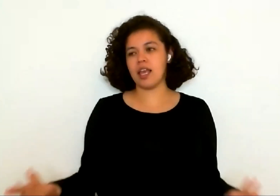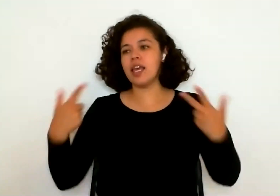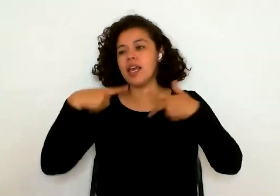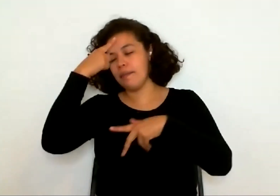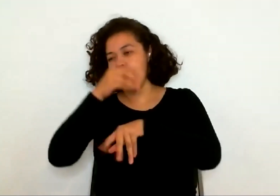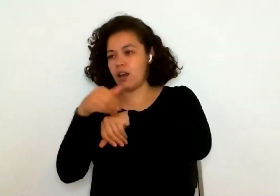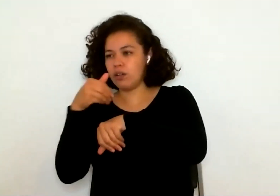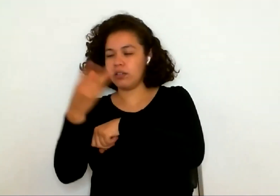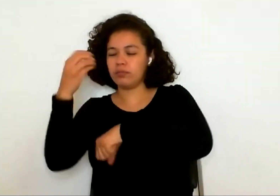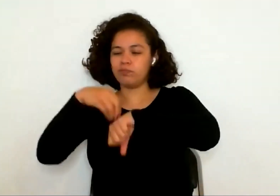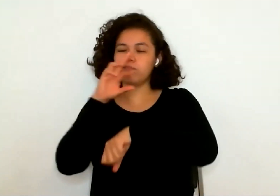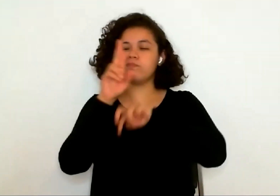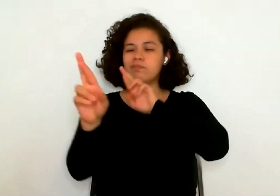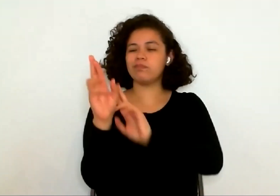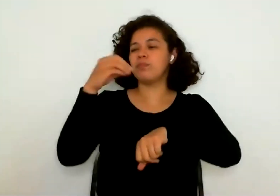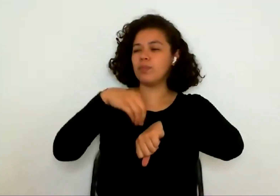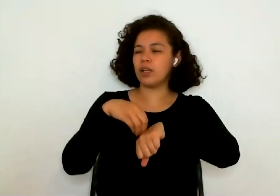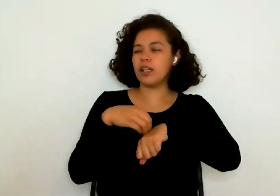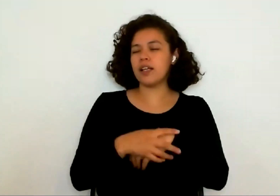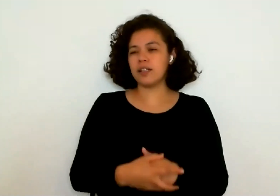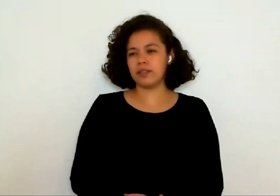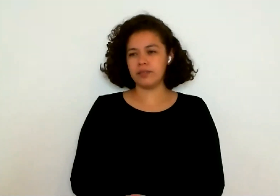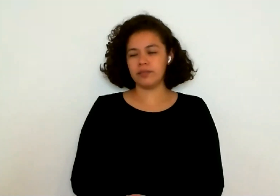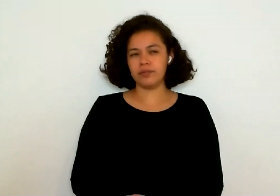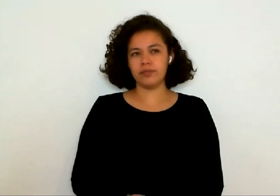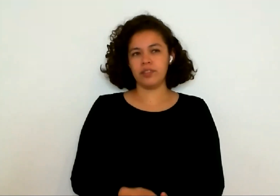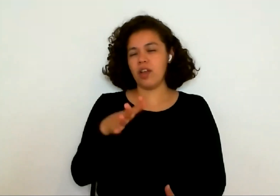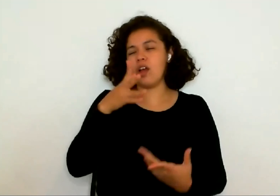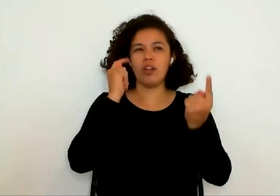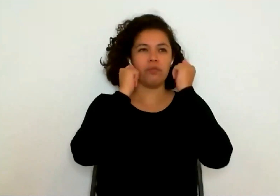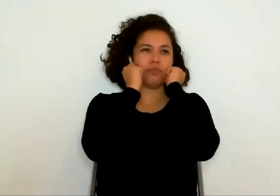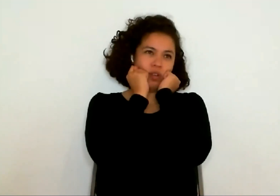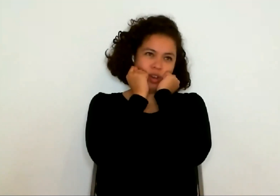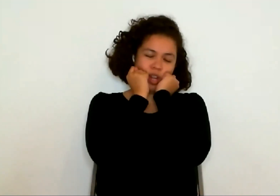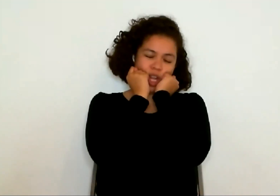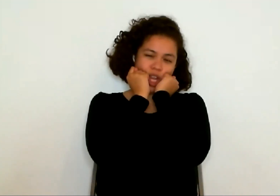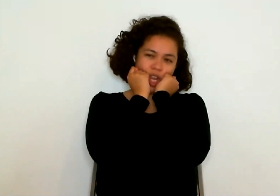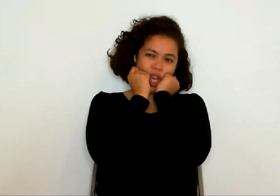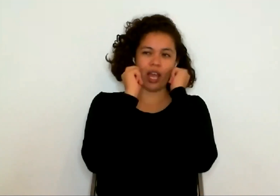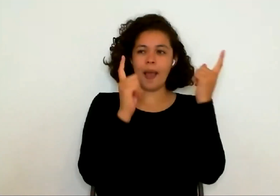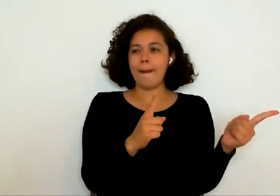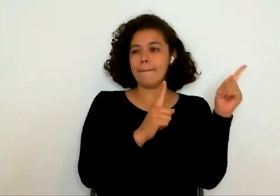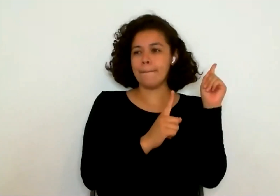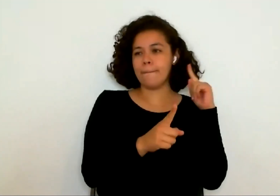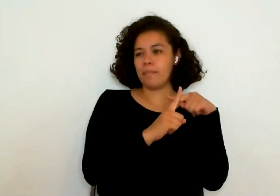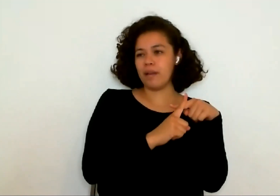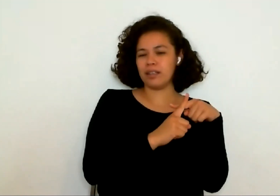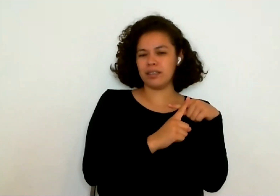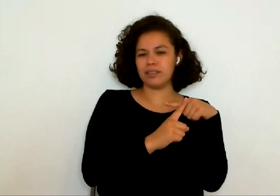en los resultados, no importa, por ejemplo, si hay más indicadores cuanti que quali,